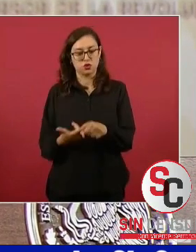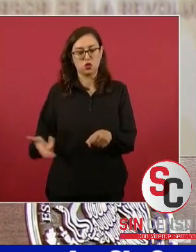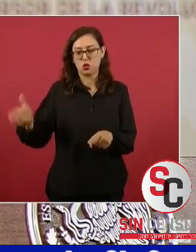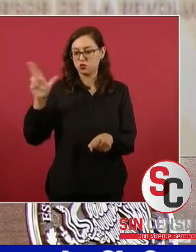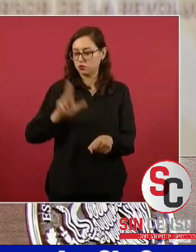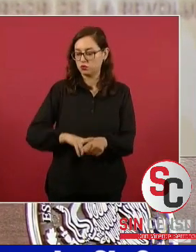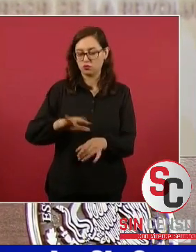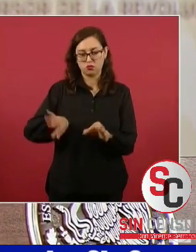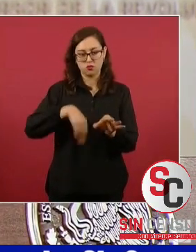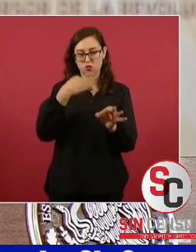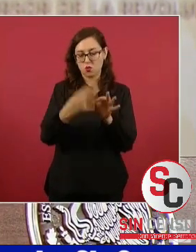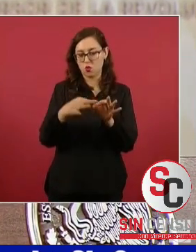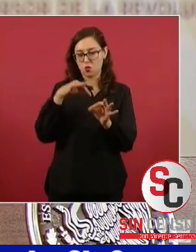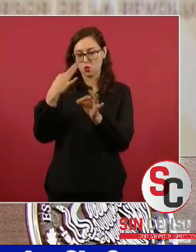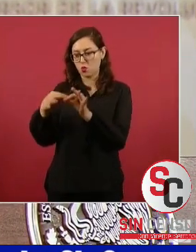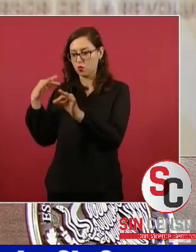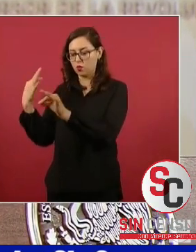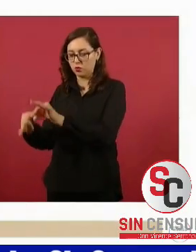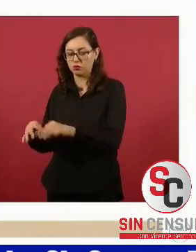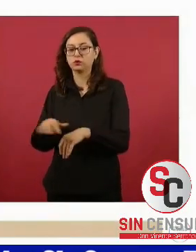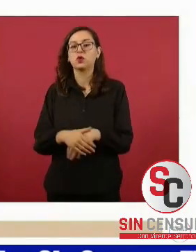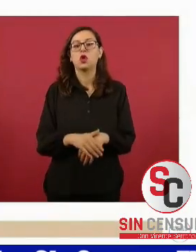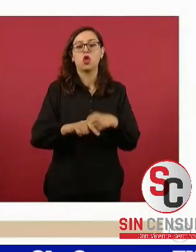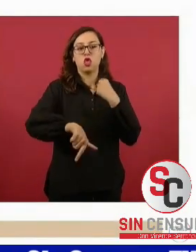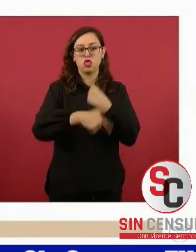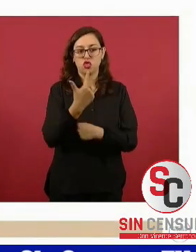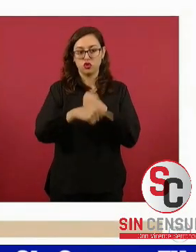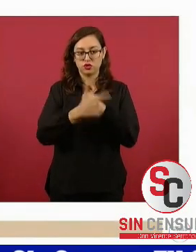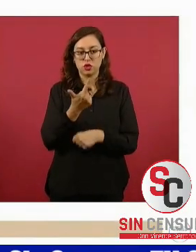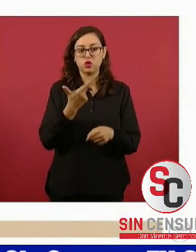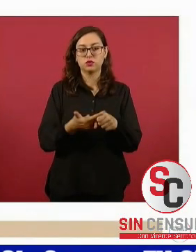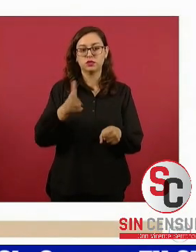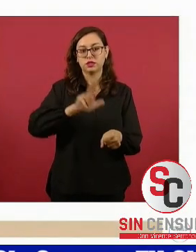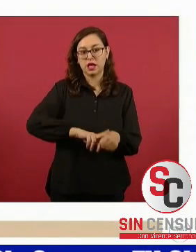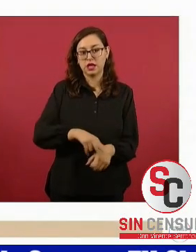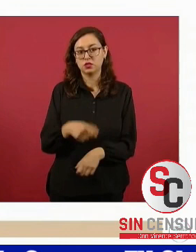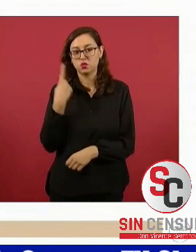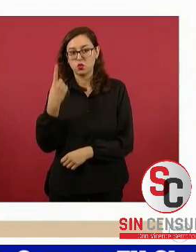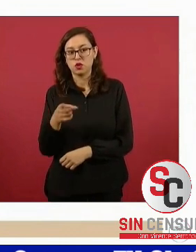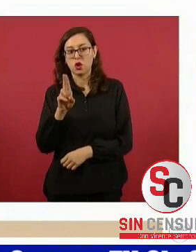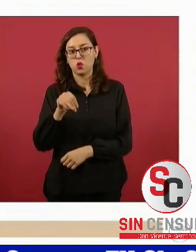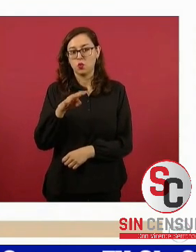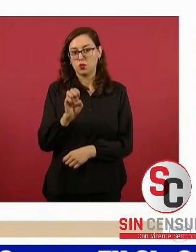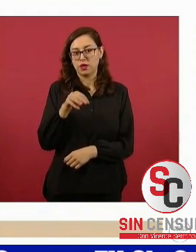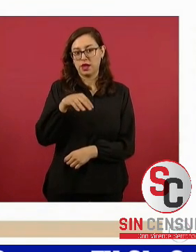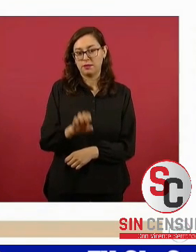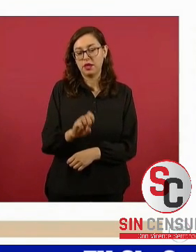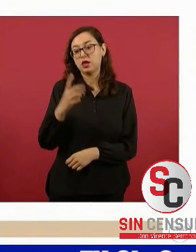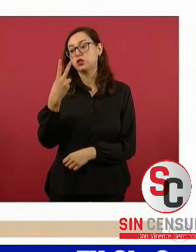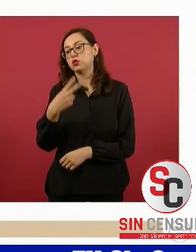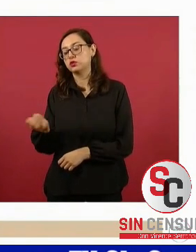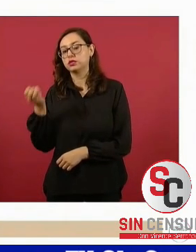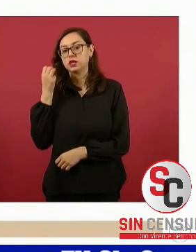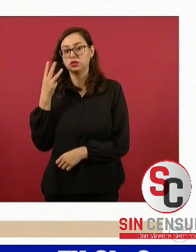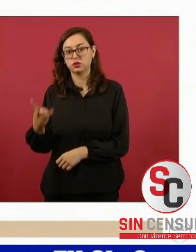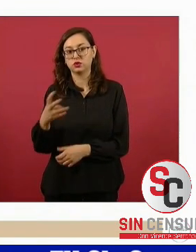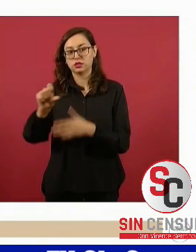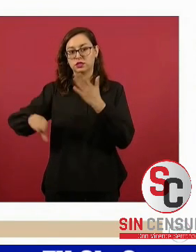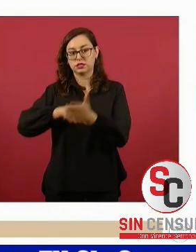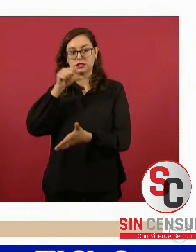especialidades médicas y 203 centros de salud. En cuanto a la basificación, llevamos 947